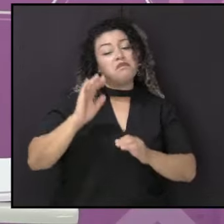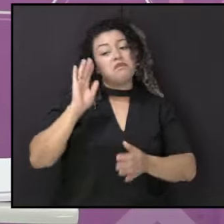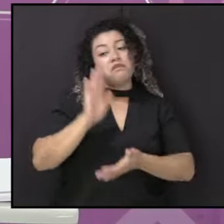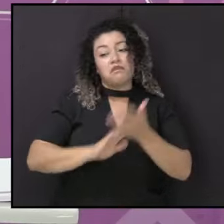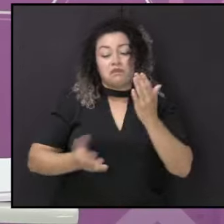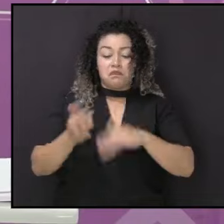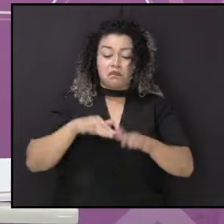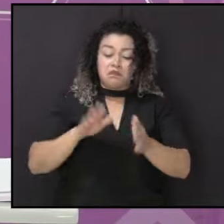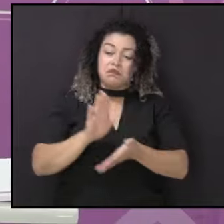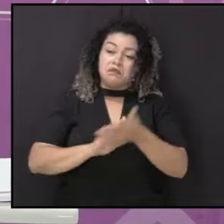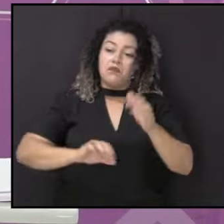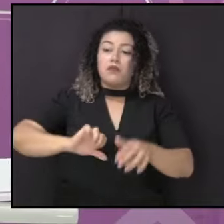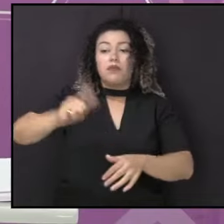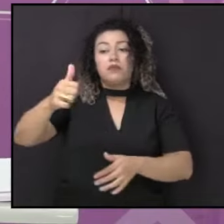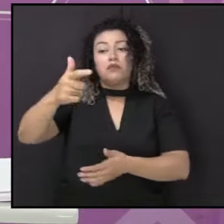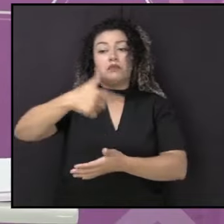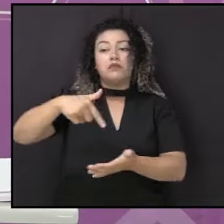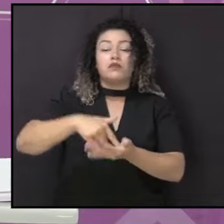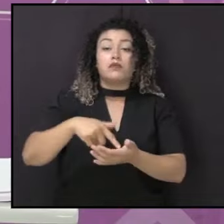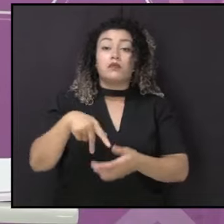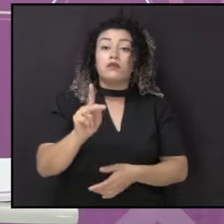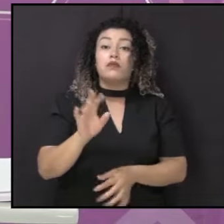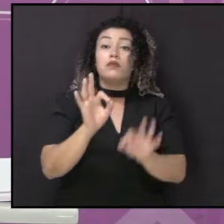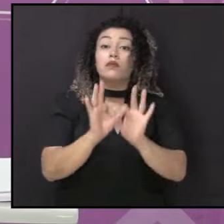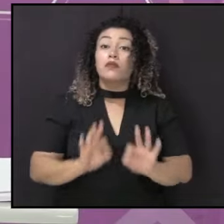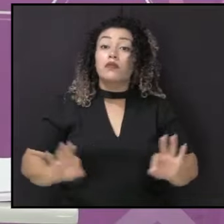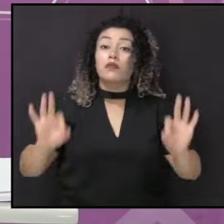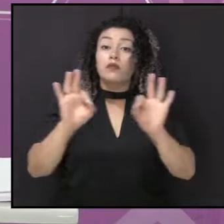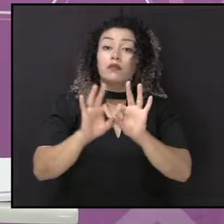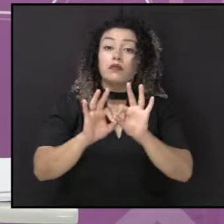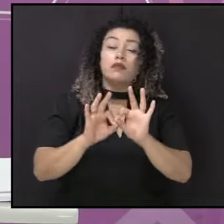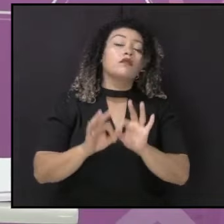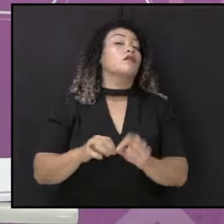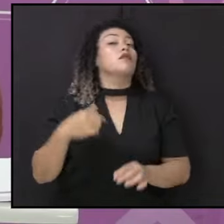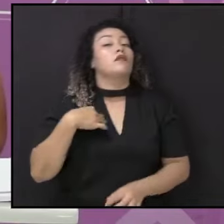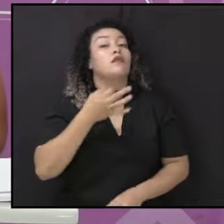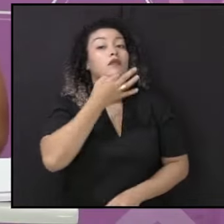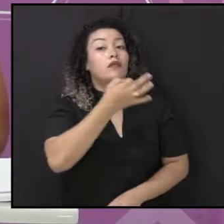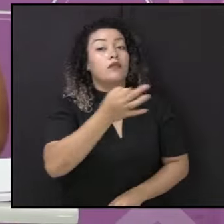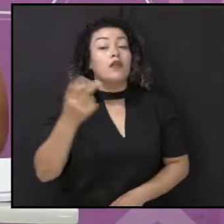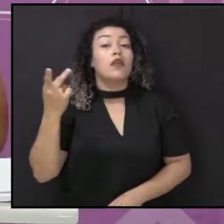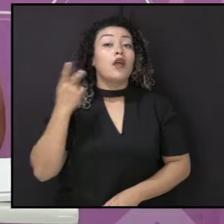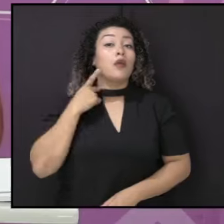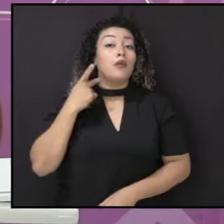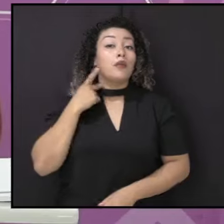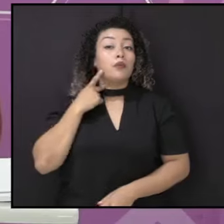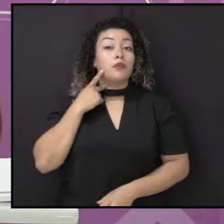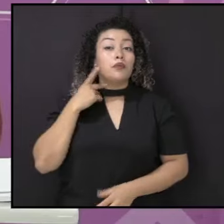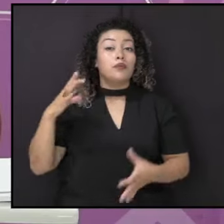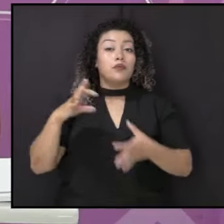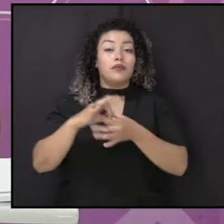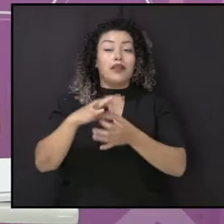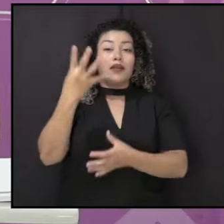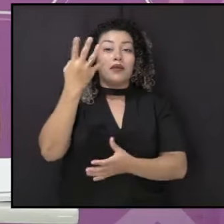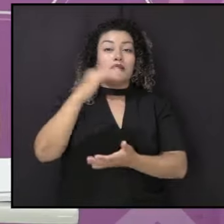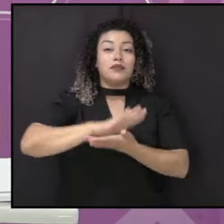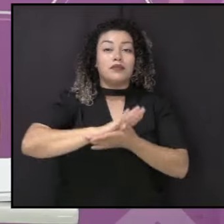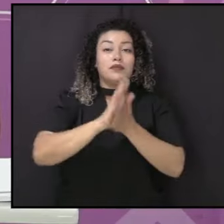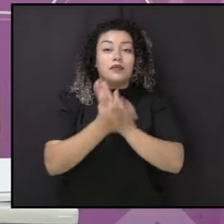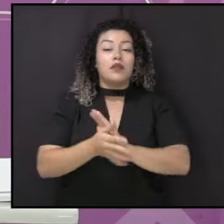Entonces, en este caso, considero que es muy importante el nuevamente reiterar cuál es la política que traemos de la Cuarta Transformación, y